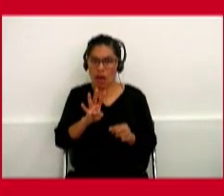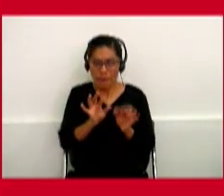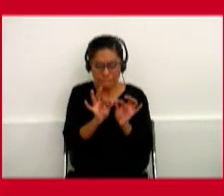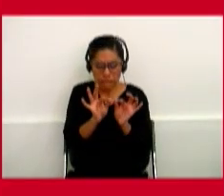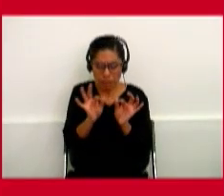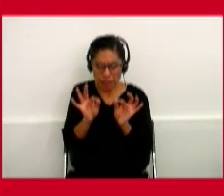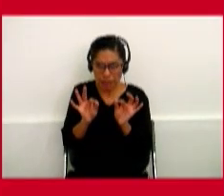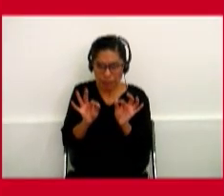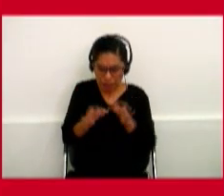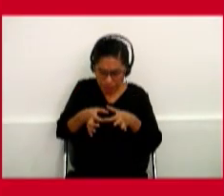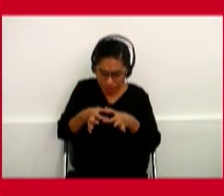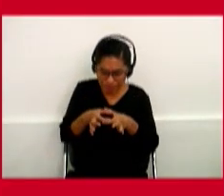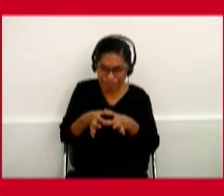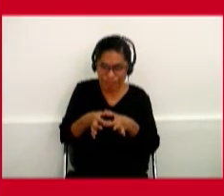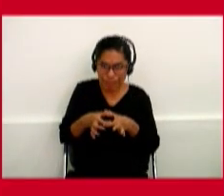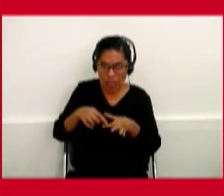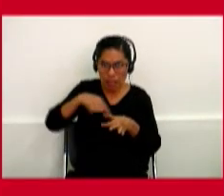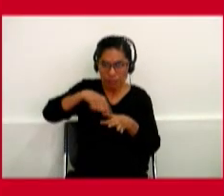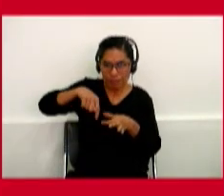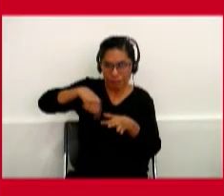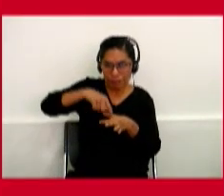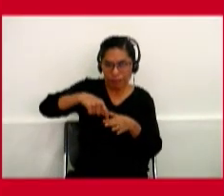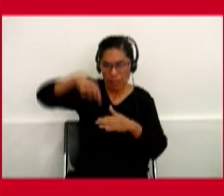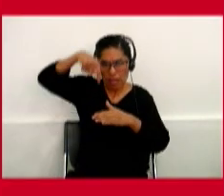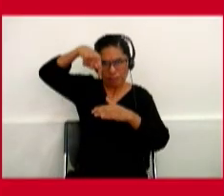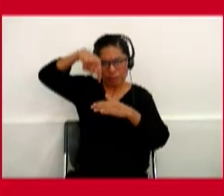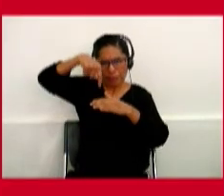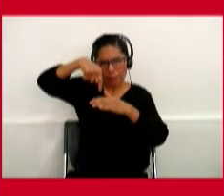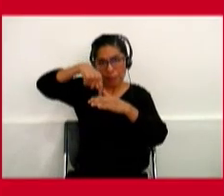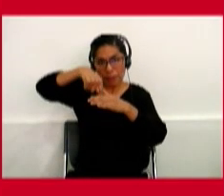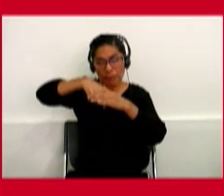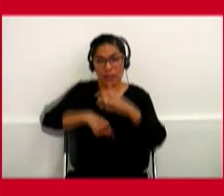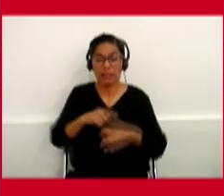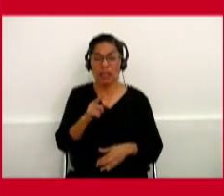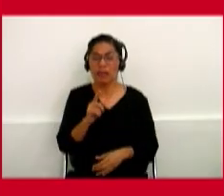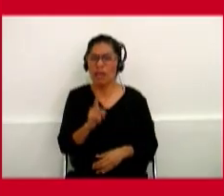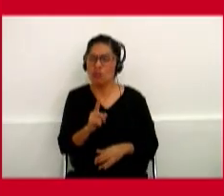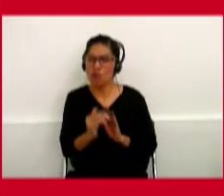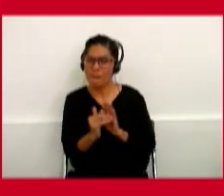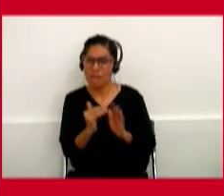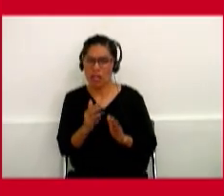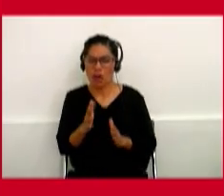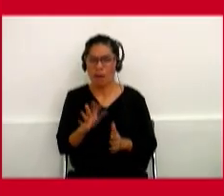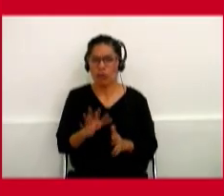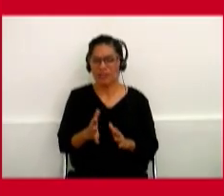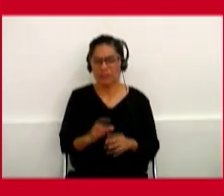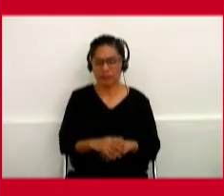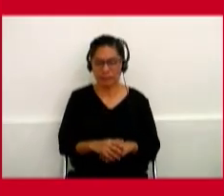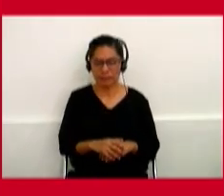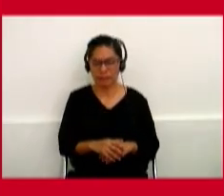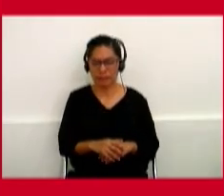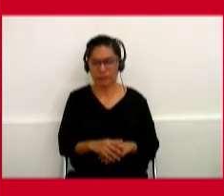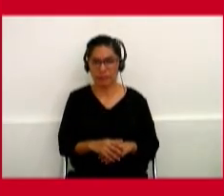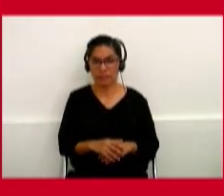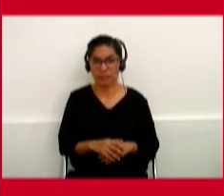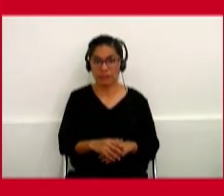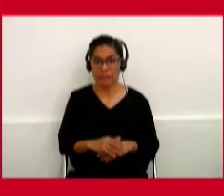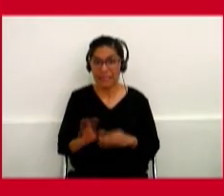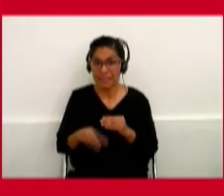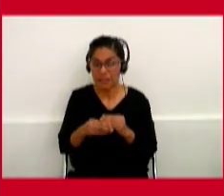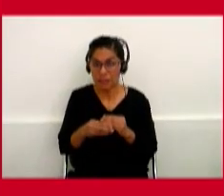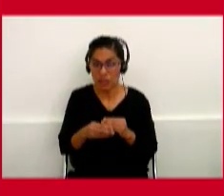ANFA, con un cebo de 1,5 por 7. emulsión. Adicional a